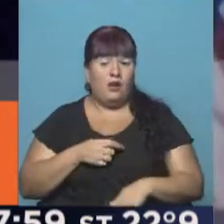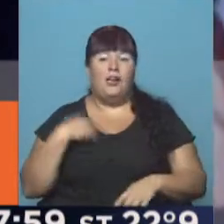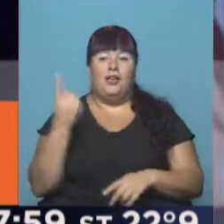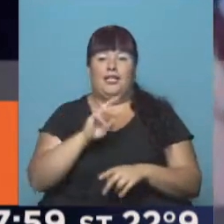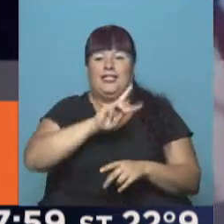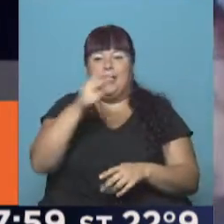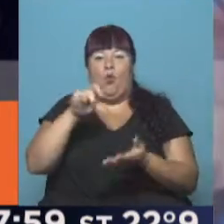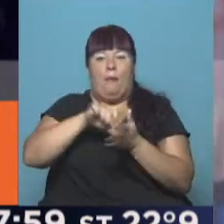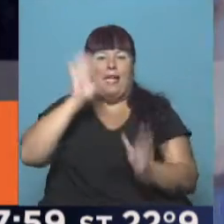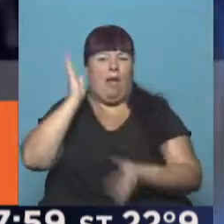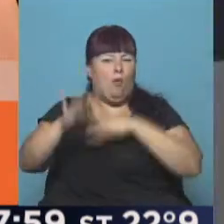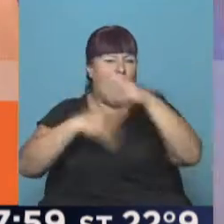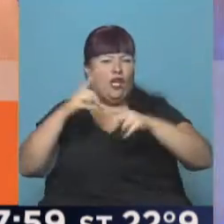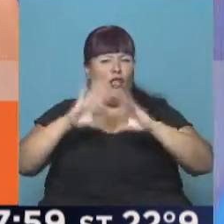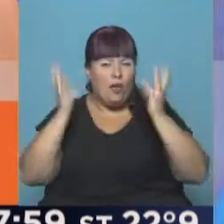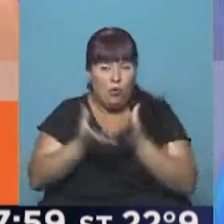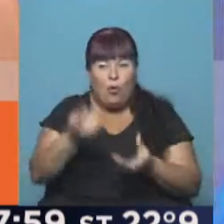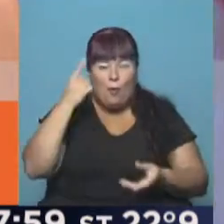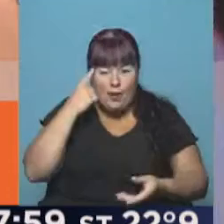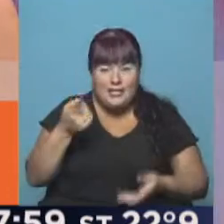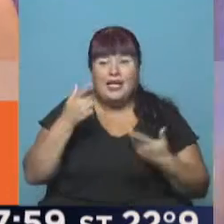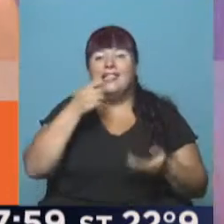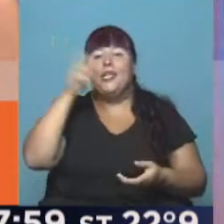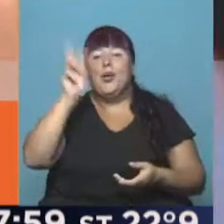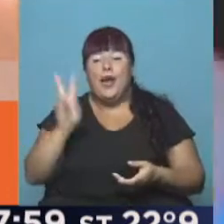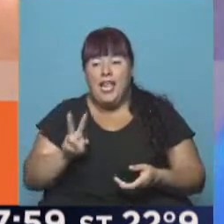el segundo país más violento del mundo. Imagínense eso, cuando